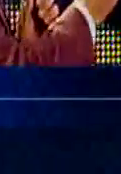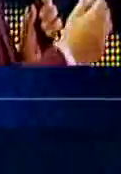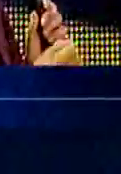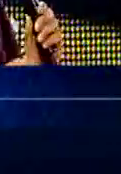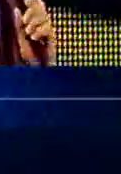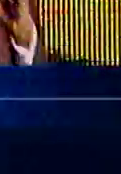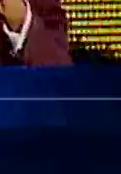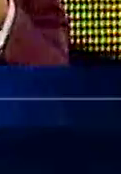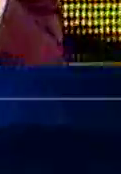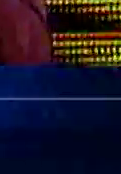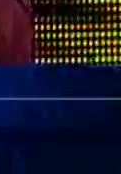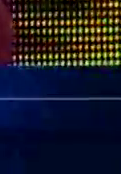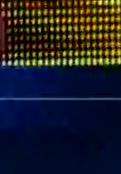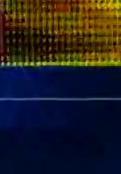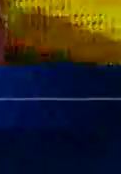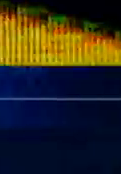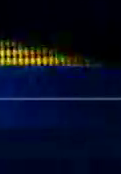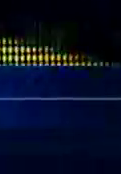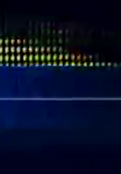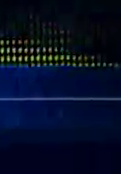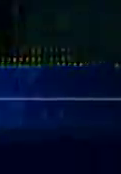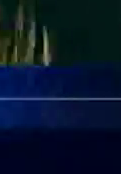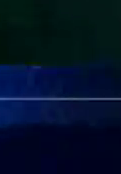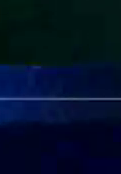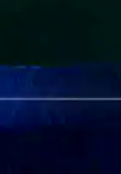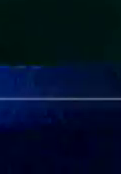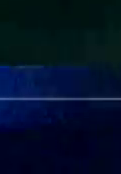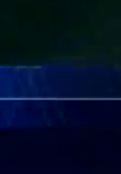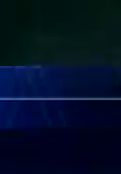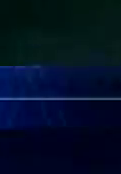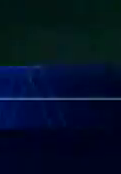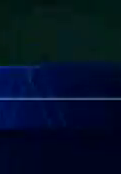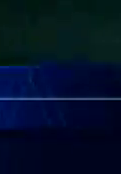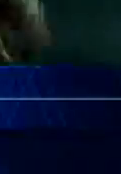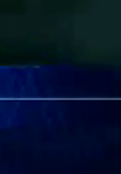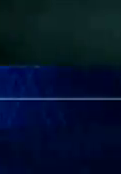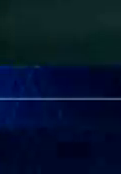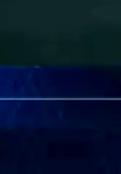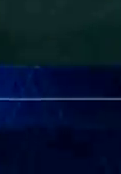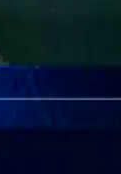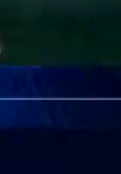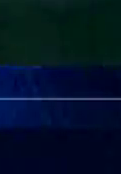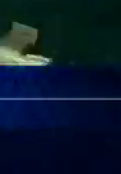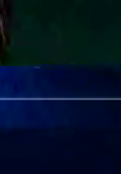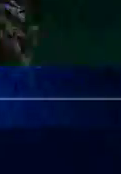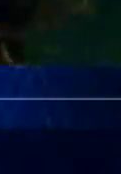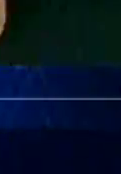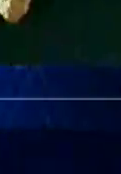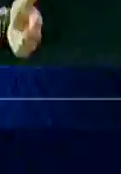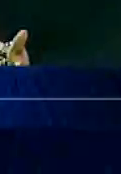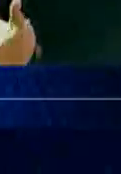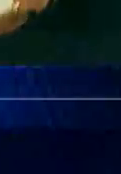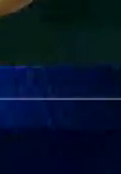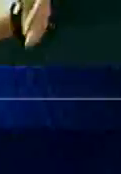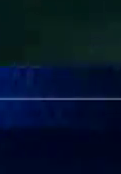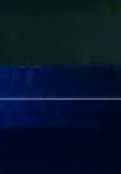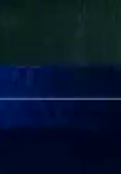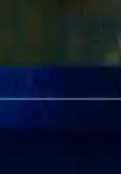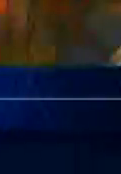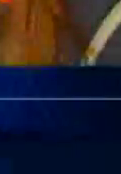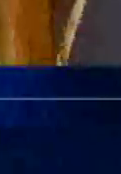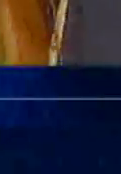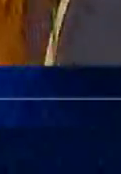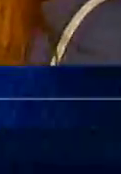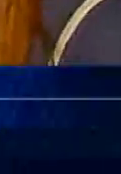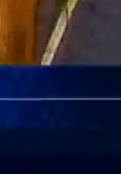de plata y otra de oro, galardón que lo alzó como ganador de la competencia internacional y folclórica del Festival Internacional de la Canción de